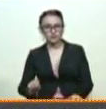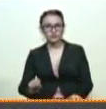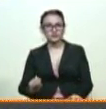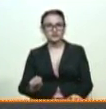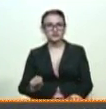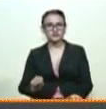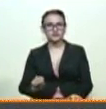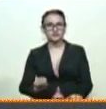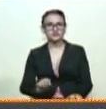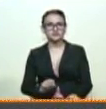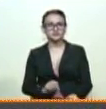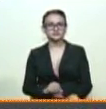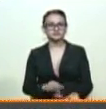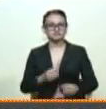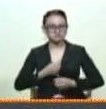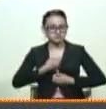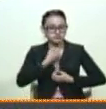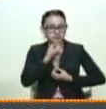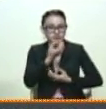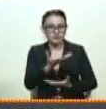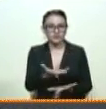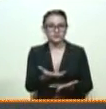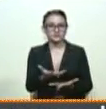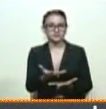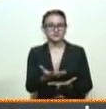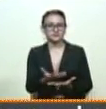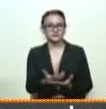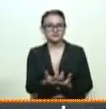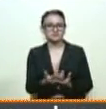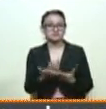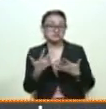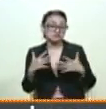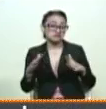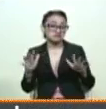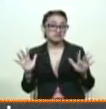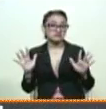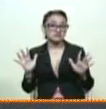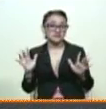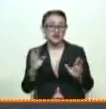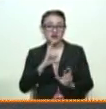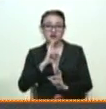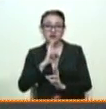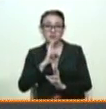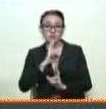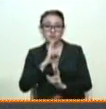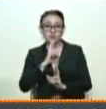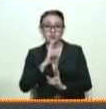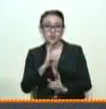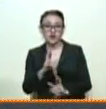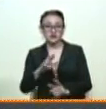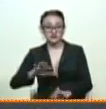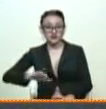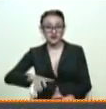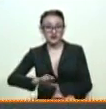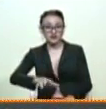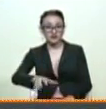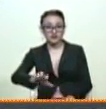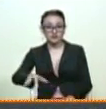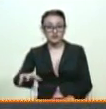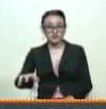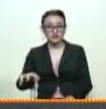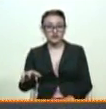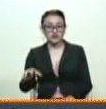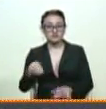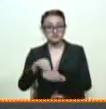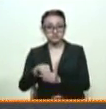cual expresó de manera velada la posibilidad de una respuesta a nivel regional